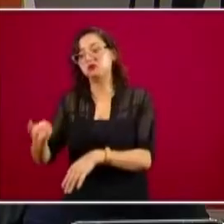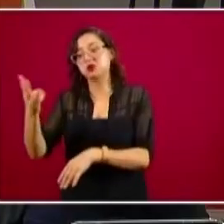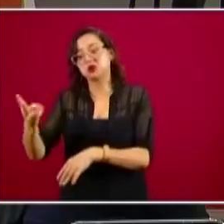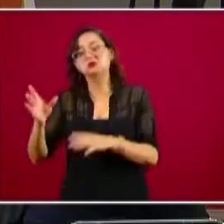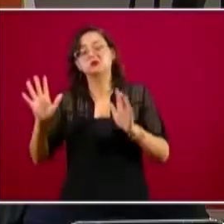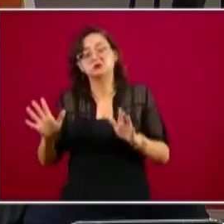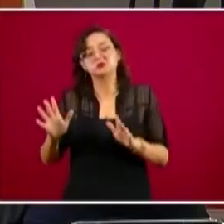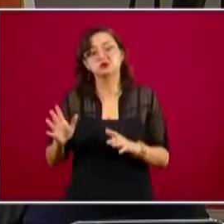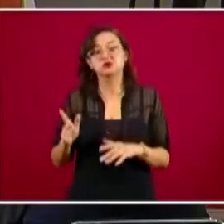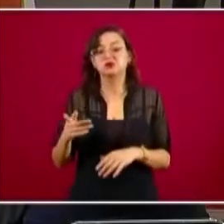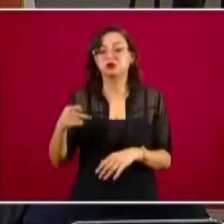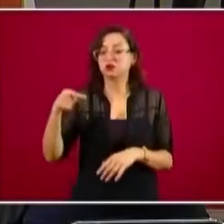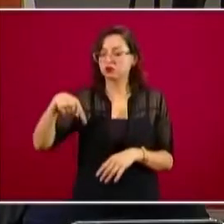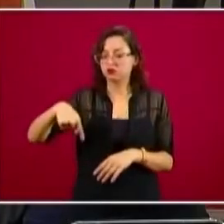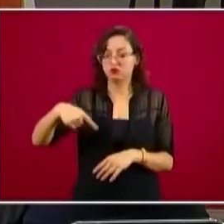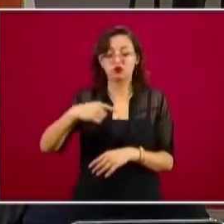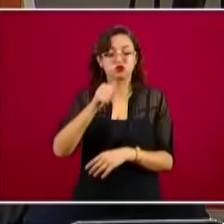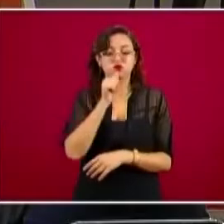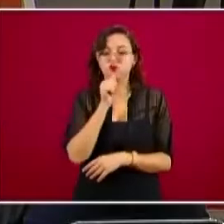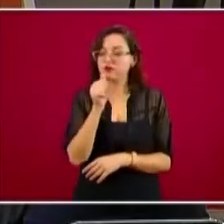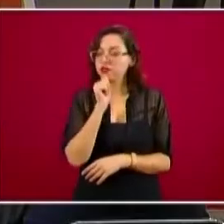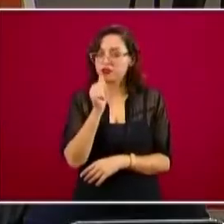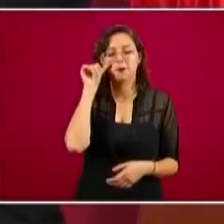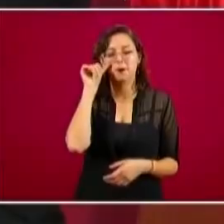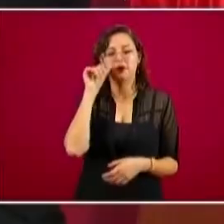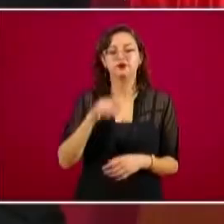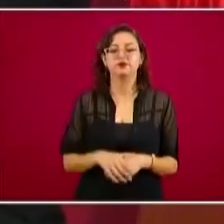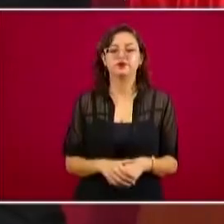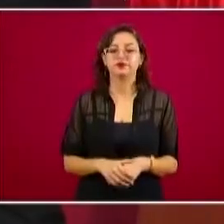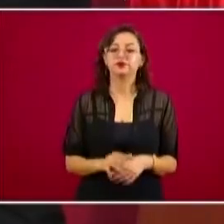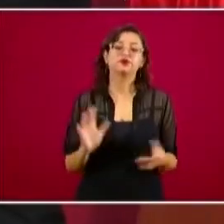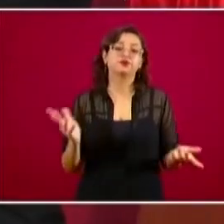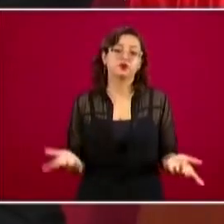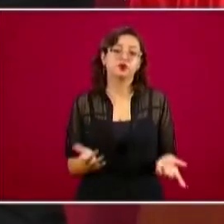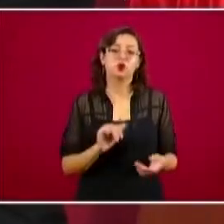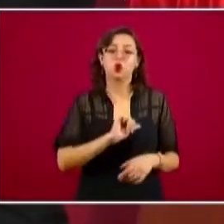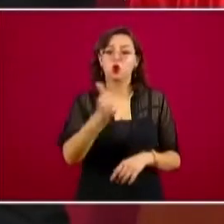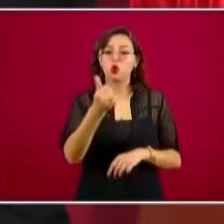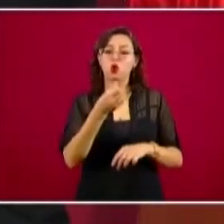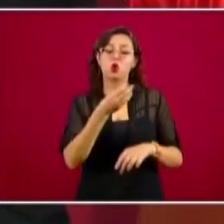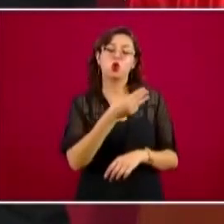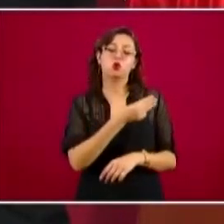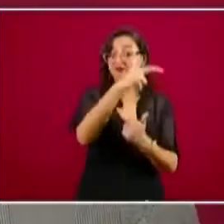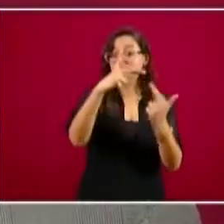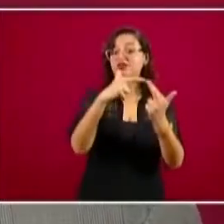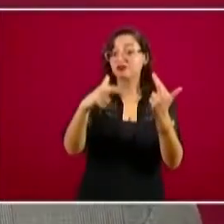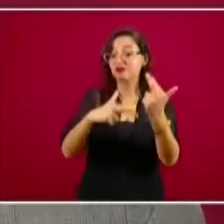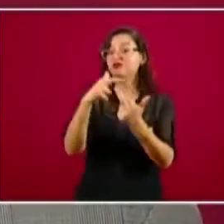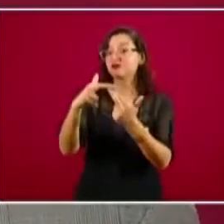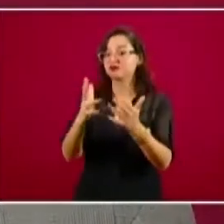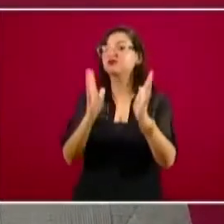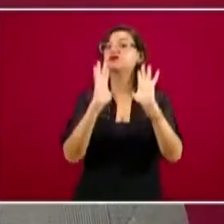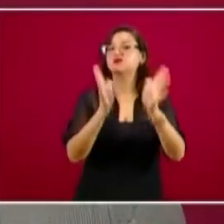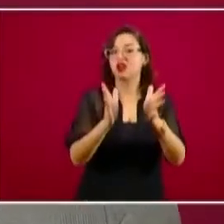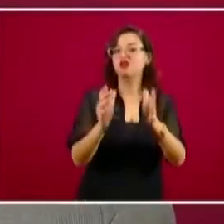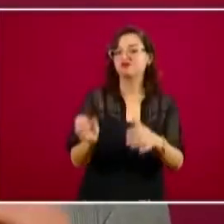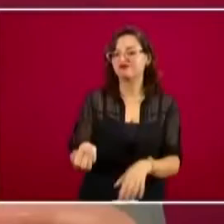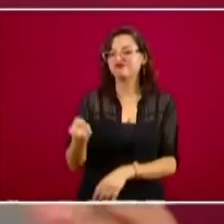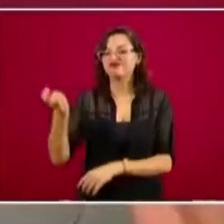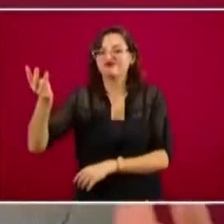presentó un informe en el que propone mantener la jornada de sant a distancia hasta el 30 de mayo hugo lópez gatell